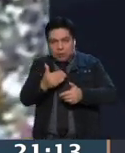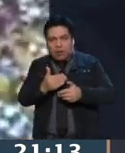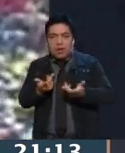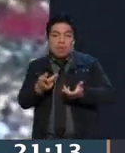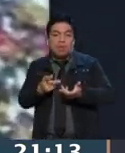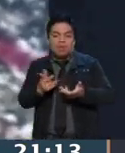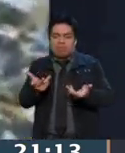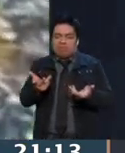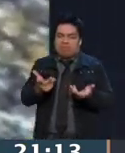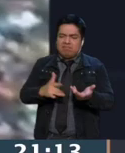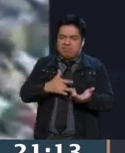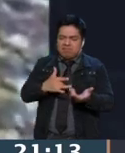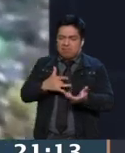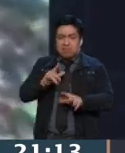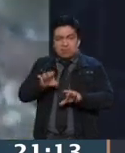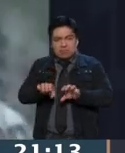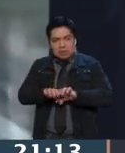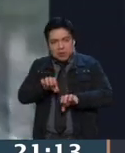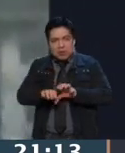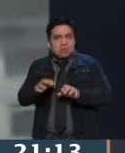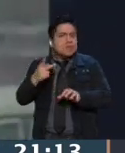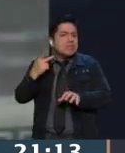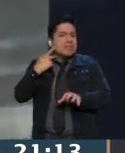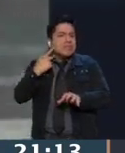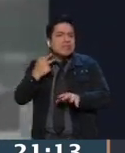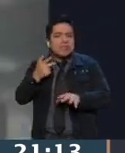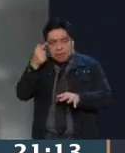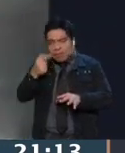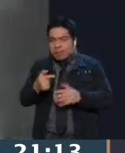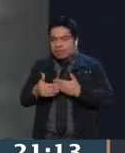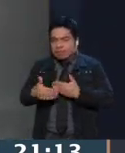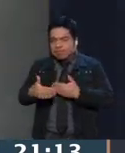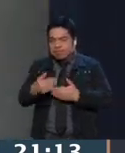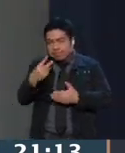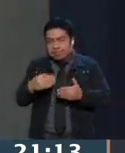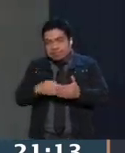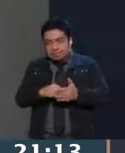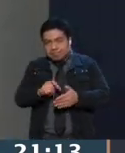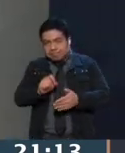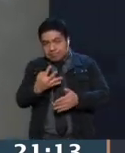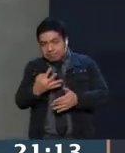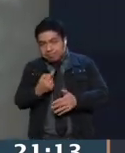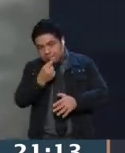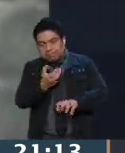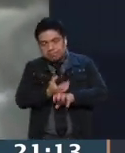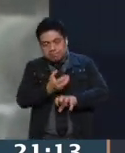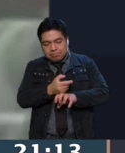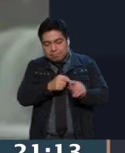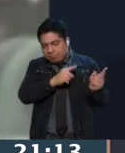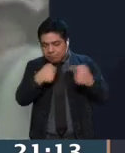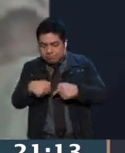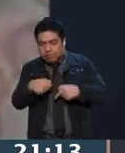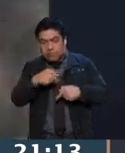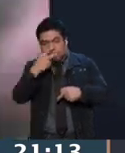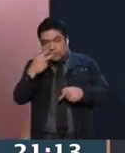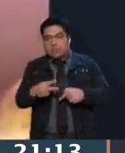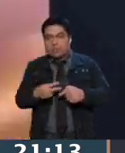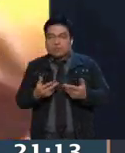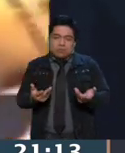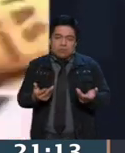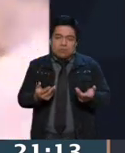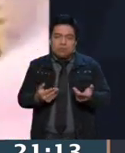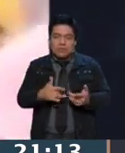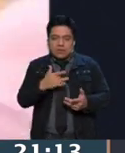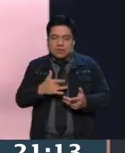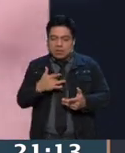prisma estrictamente político para intervenir en la elección de Estados Unidos, de México, desde Estados